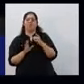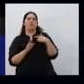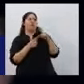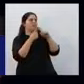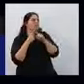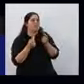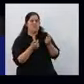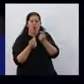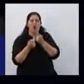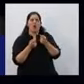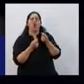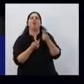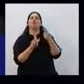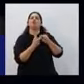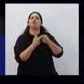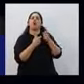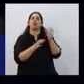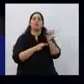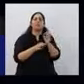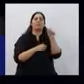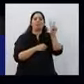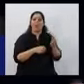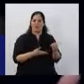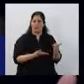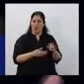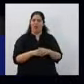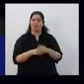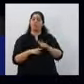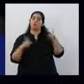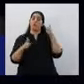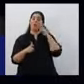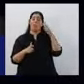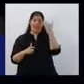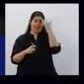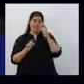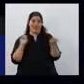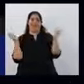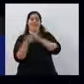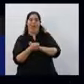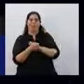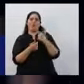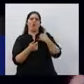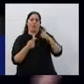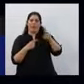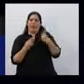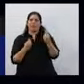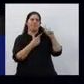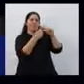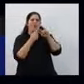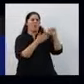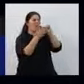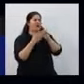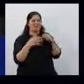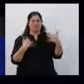y su socio estratégico era venezuela por suerte en el 2015 cambiamos y restablecimos relaciones con muchísimos